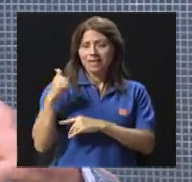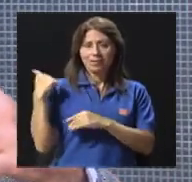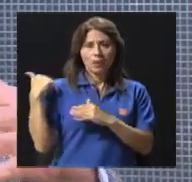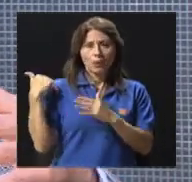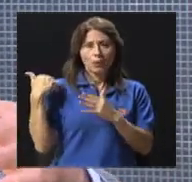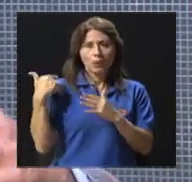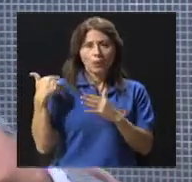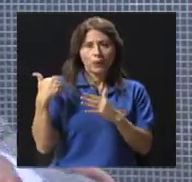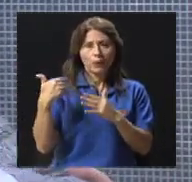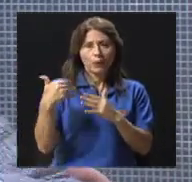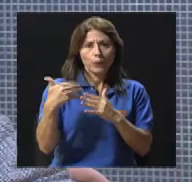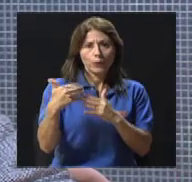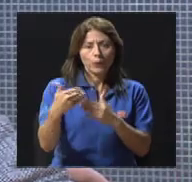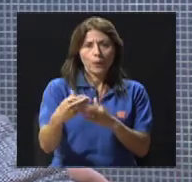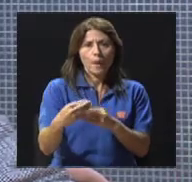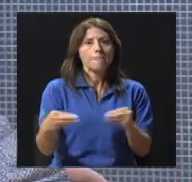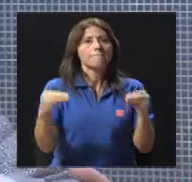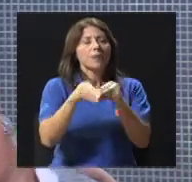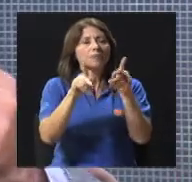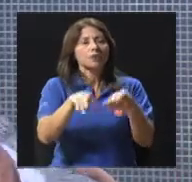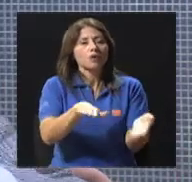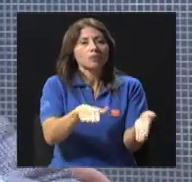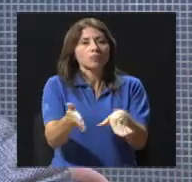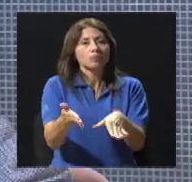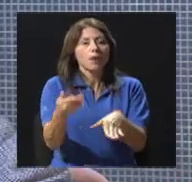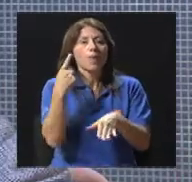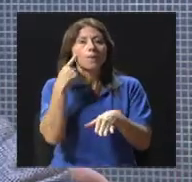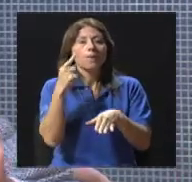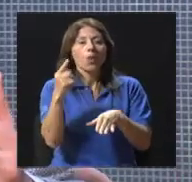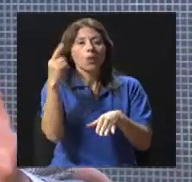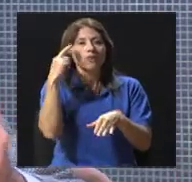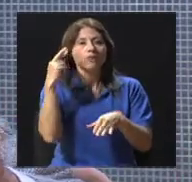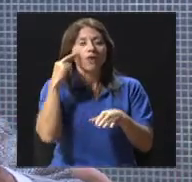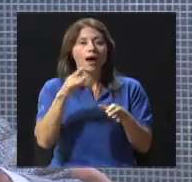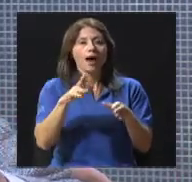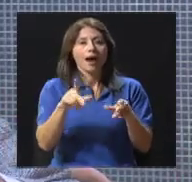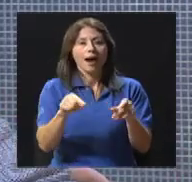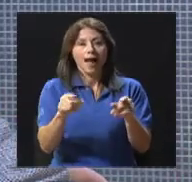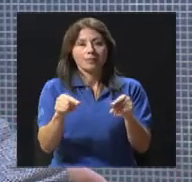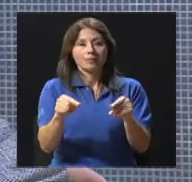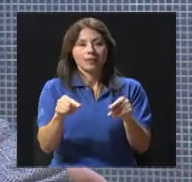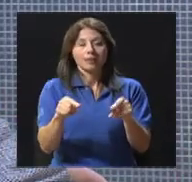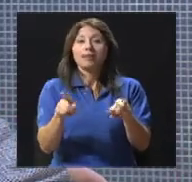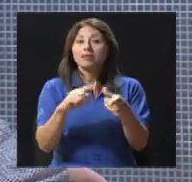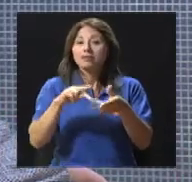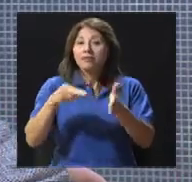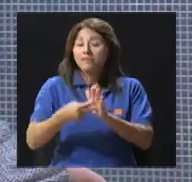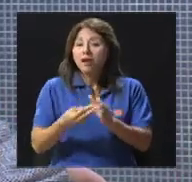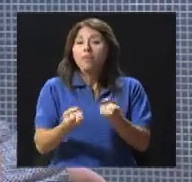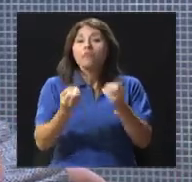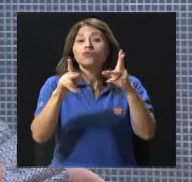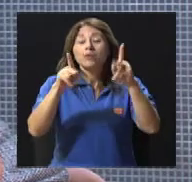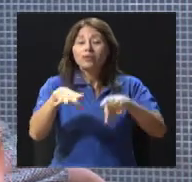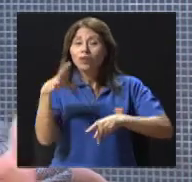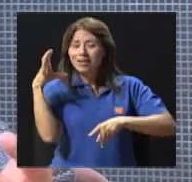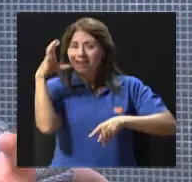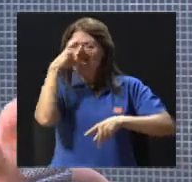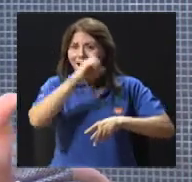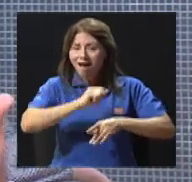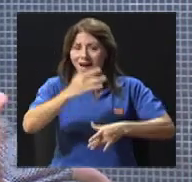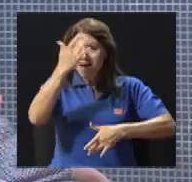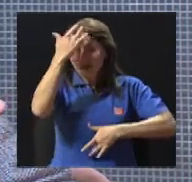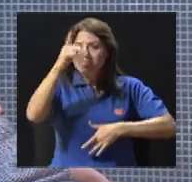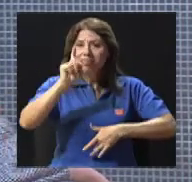probablemente por las décadas que sigan, ocasiona mayor cantidad de muertes, una altísima cantidad de diagnósticos que requieren ser